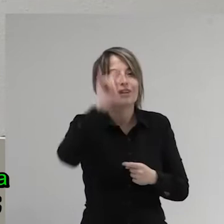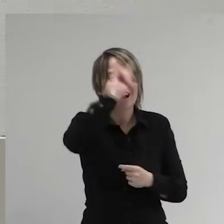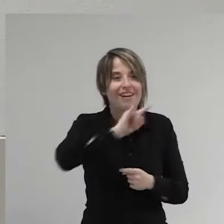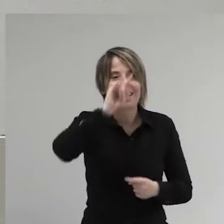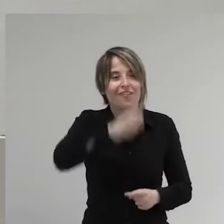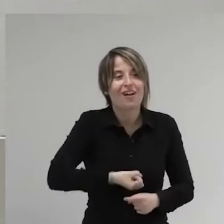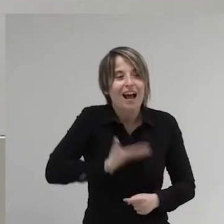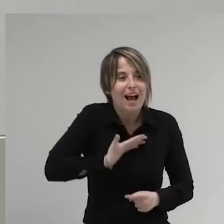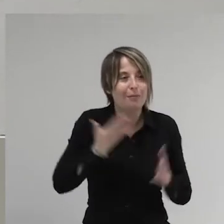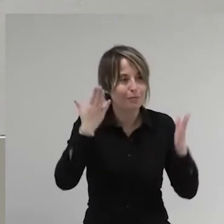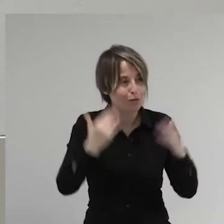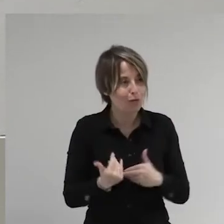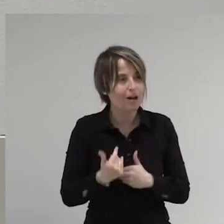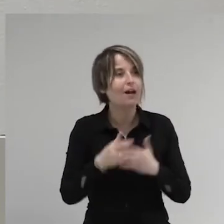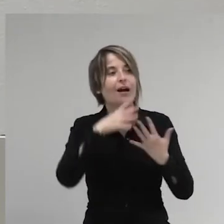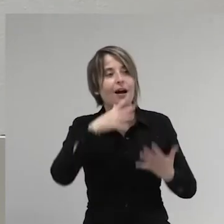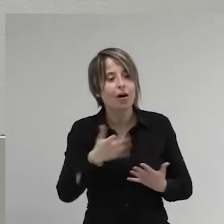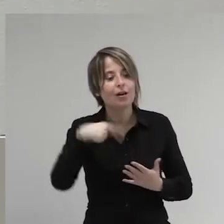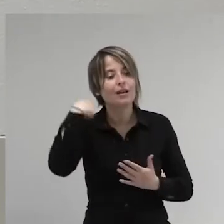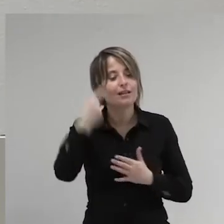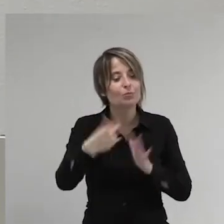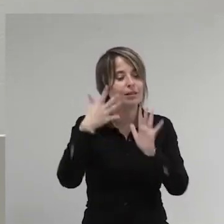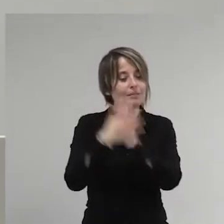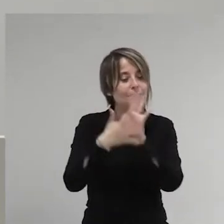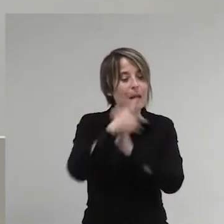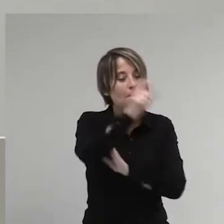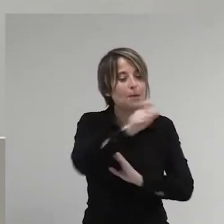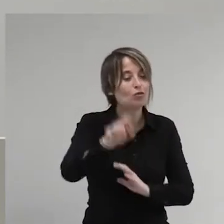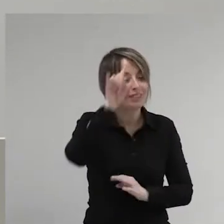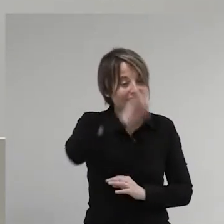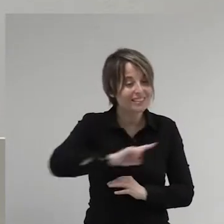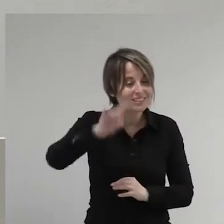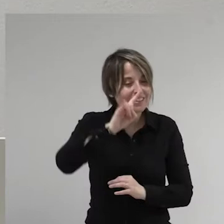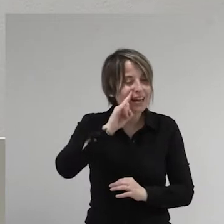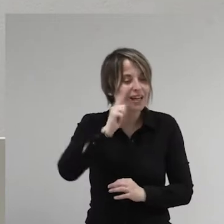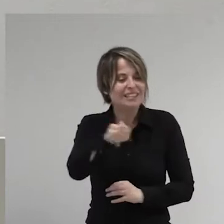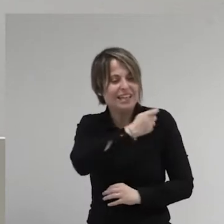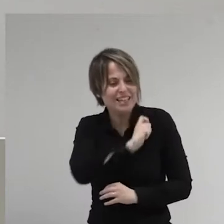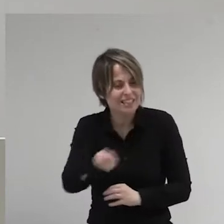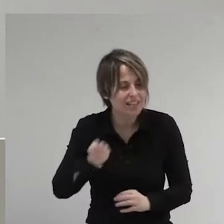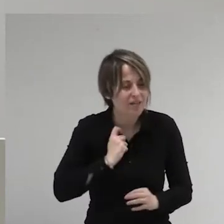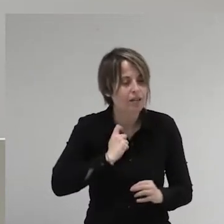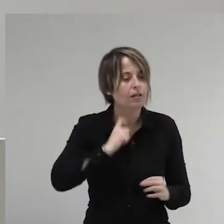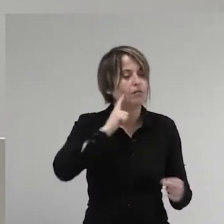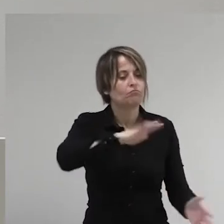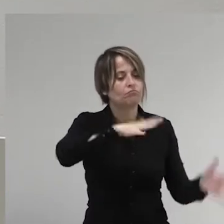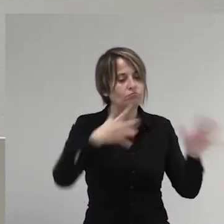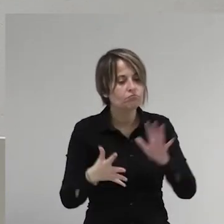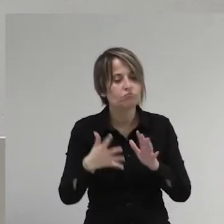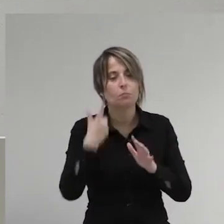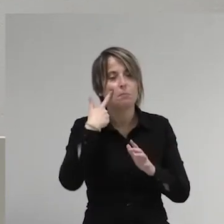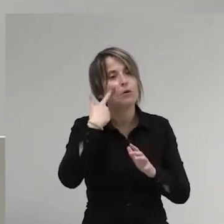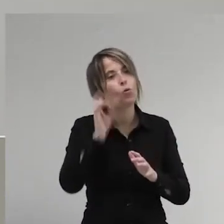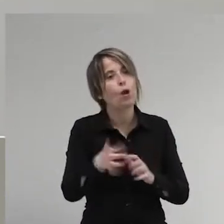alma. Entonces, ahora lo que haremos es utilizar a la población negra para esclavizarla y convertirla en